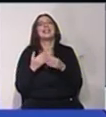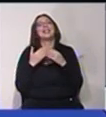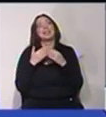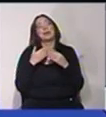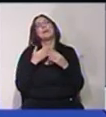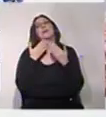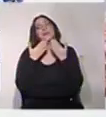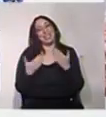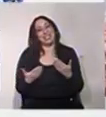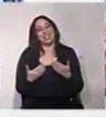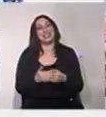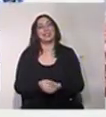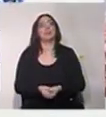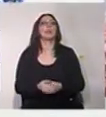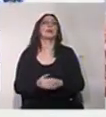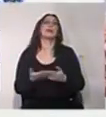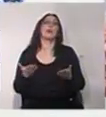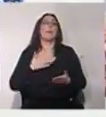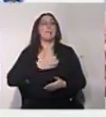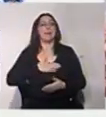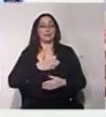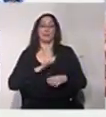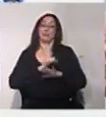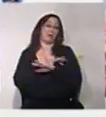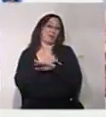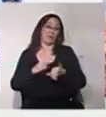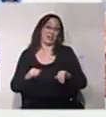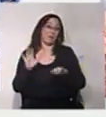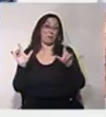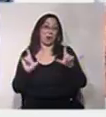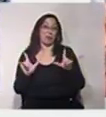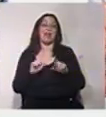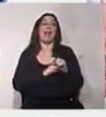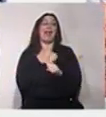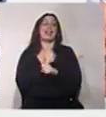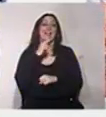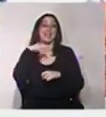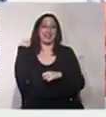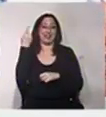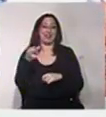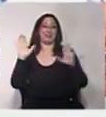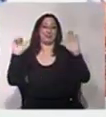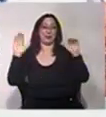a ustedes. Gracias, Silvia. Señores, ha sido un placer. Nosotros llegamos hasta acá, ¿eh? Hasta el viernes que viene. El viernes que viene.